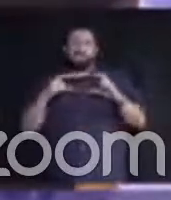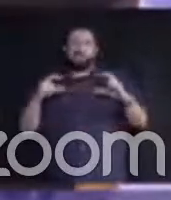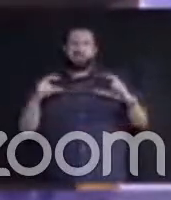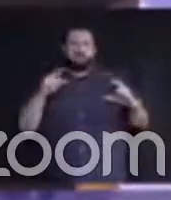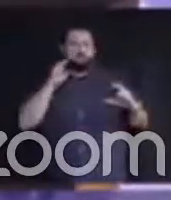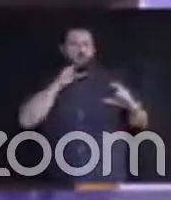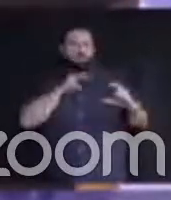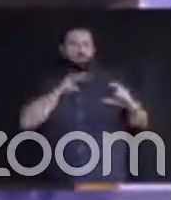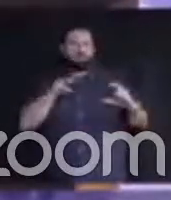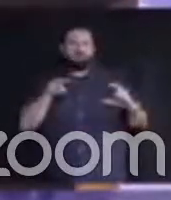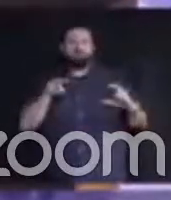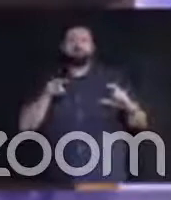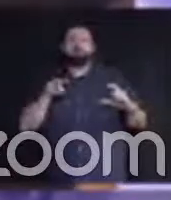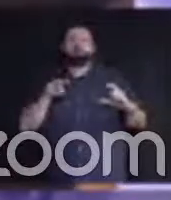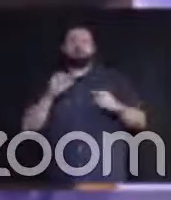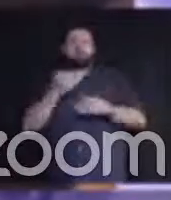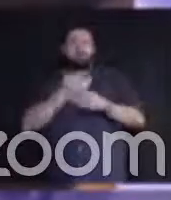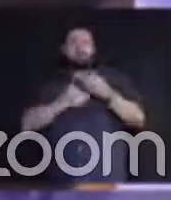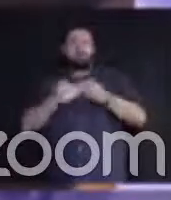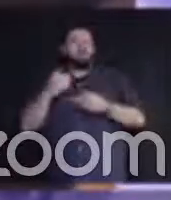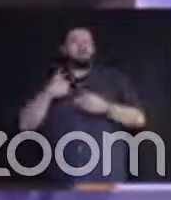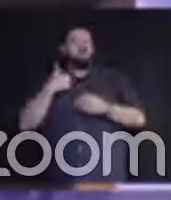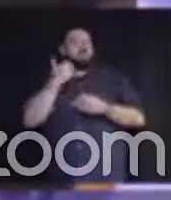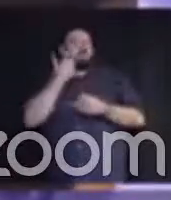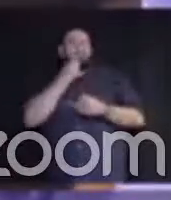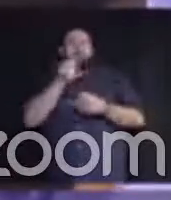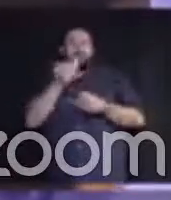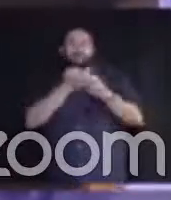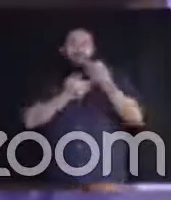repito, las cantidades las tenemos que convertir,